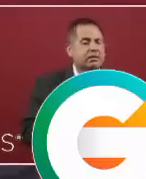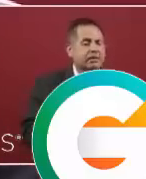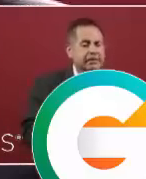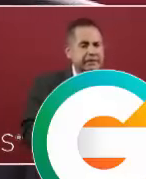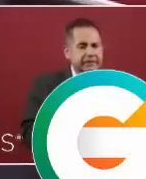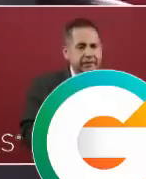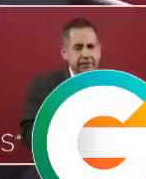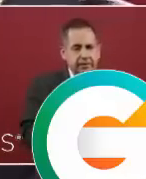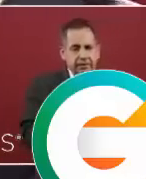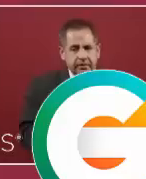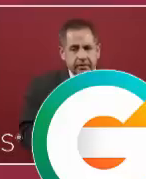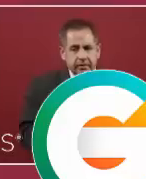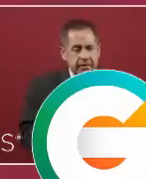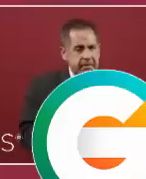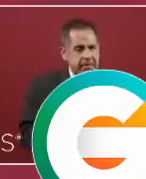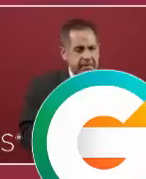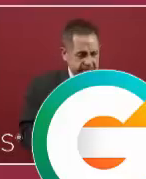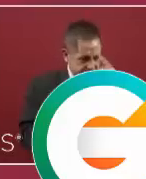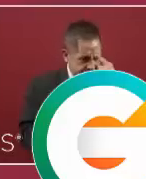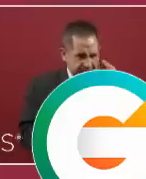que no haya